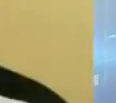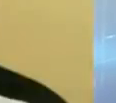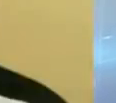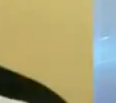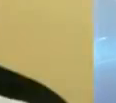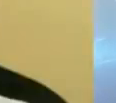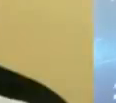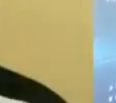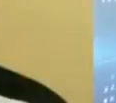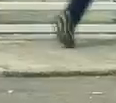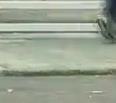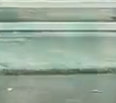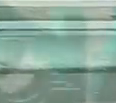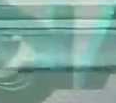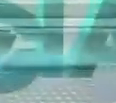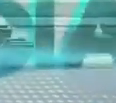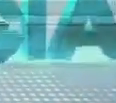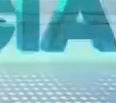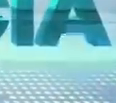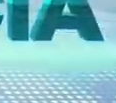volvemos.